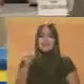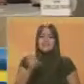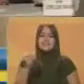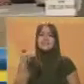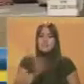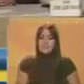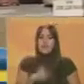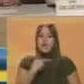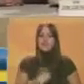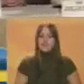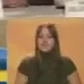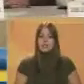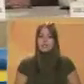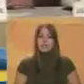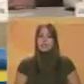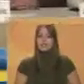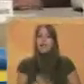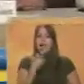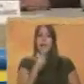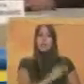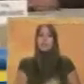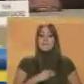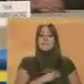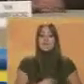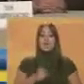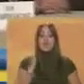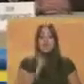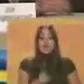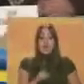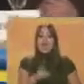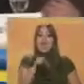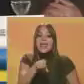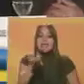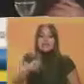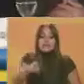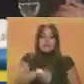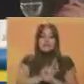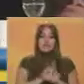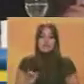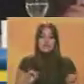poder estar en una misión tiene que ser tener la necesidad.